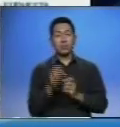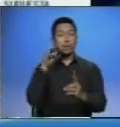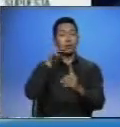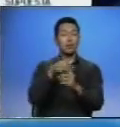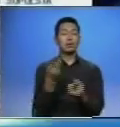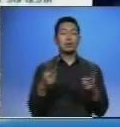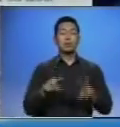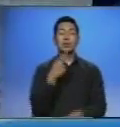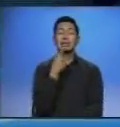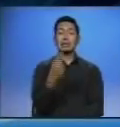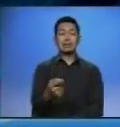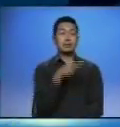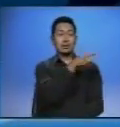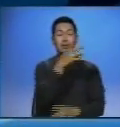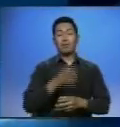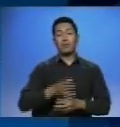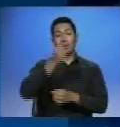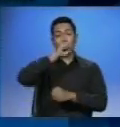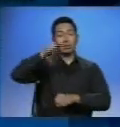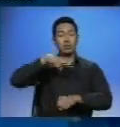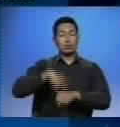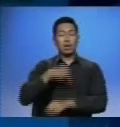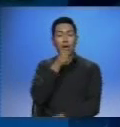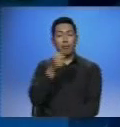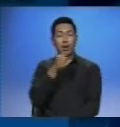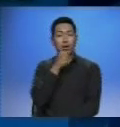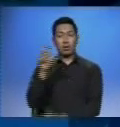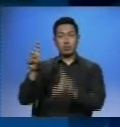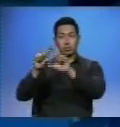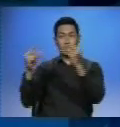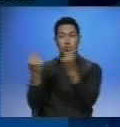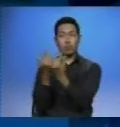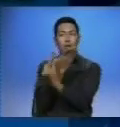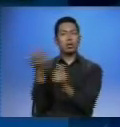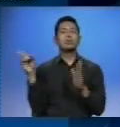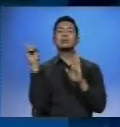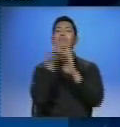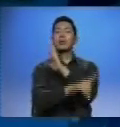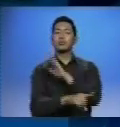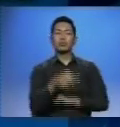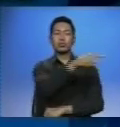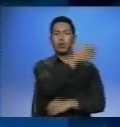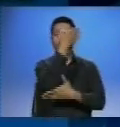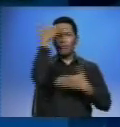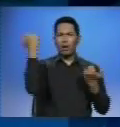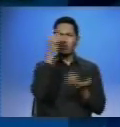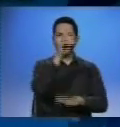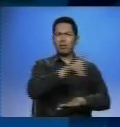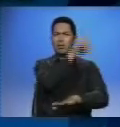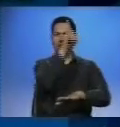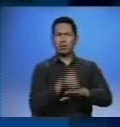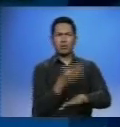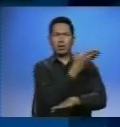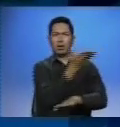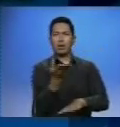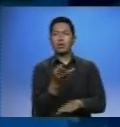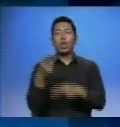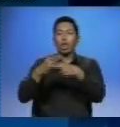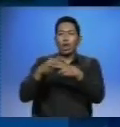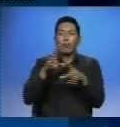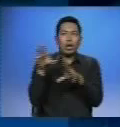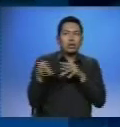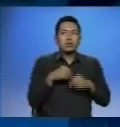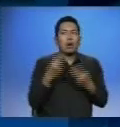también expresa que la Federación Nacional de Periodistas denunció que una falsa directiva se está tomando su nombre